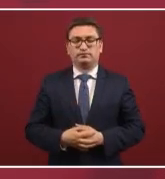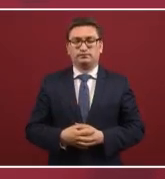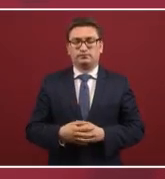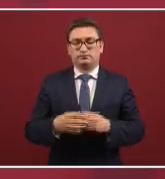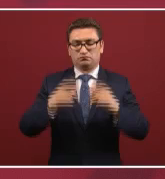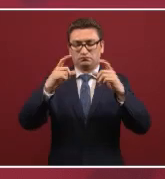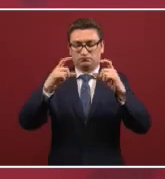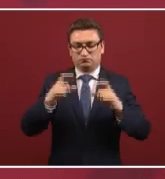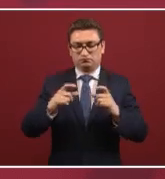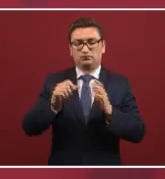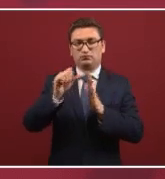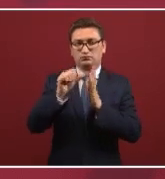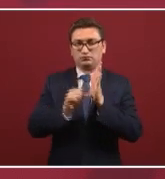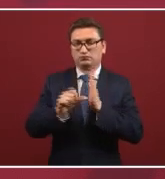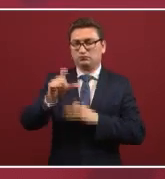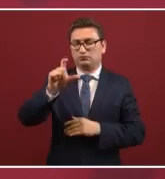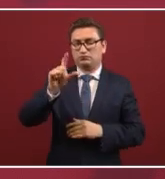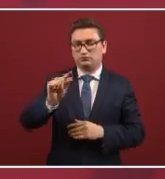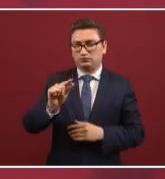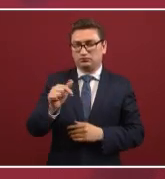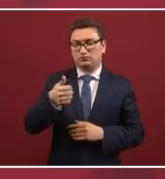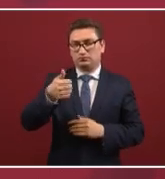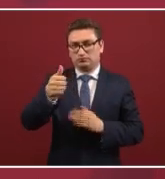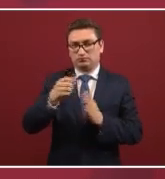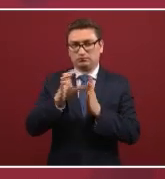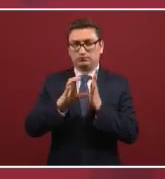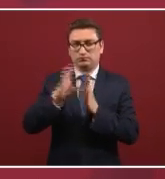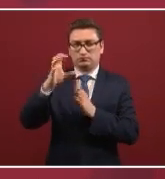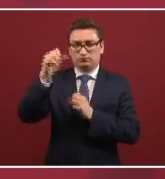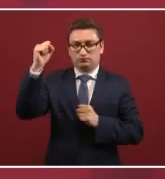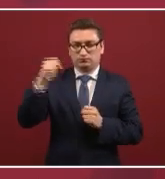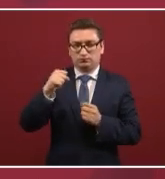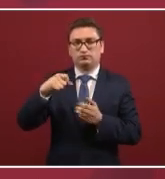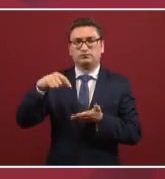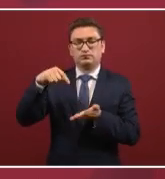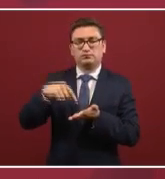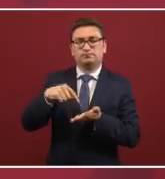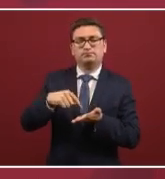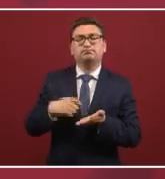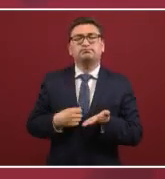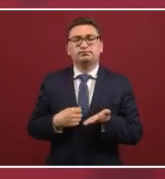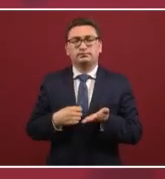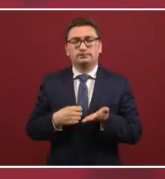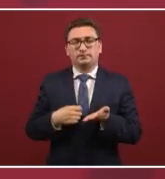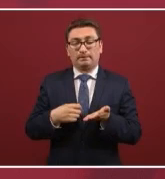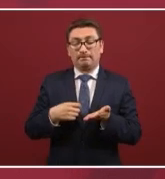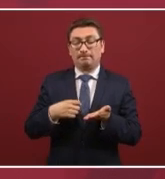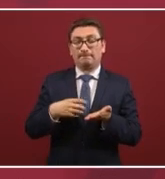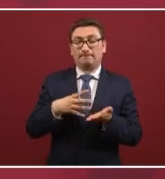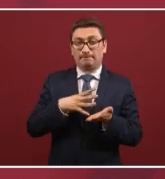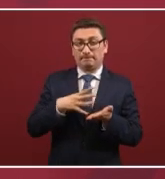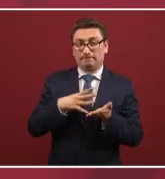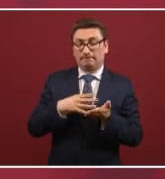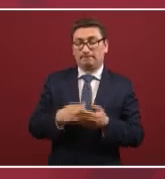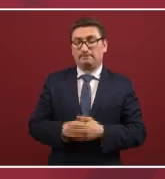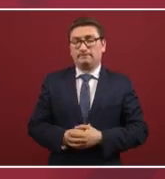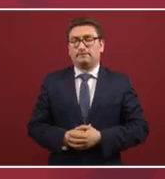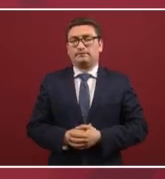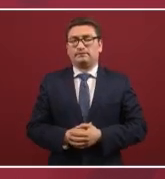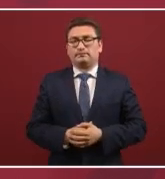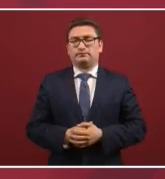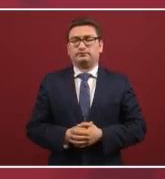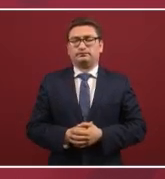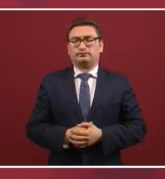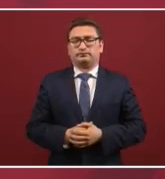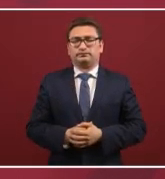fracción primera del artículo 76 de la Constitución Política de los Estados Unidos mexicanos.